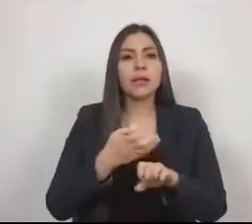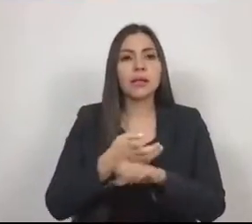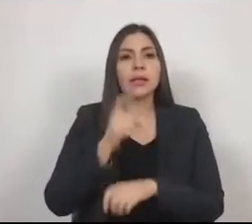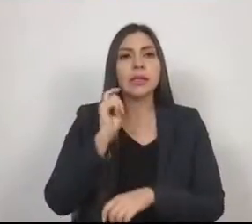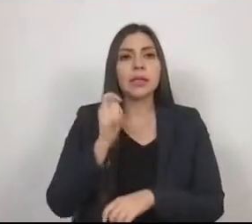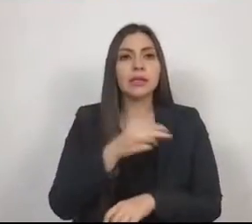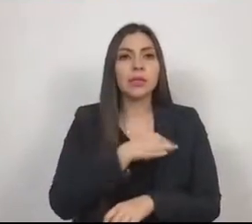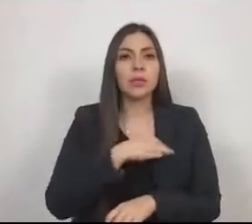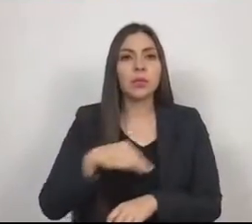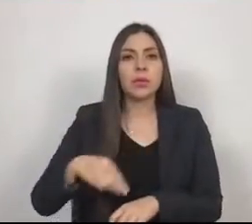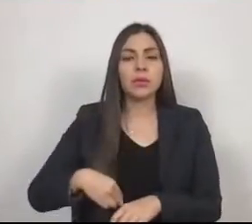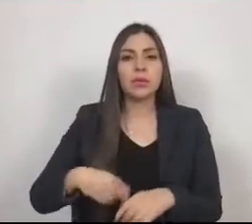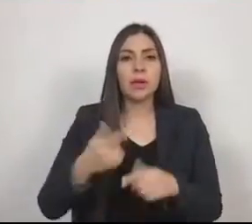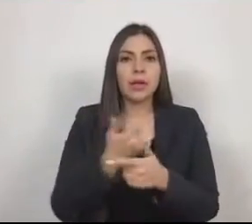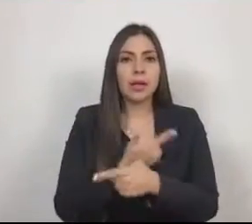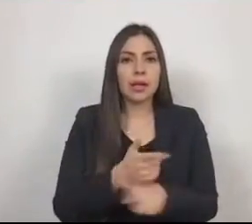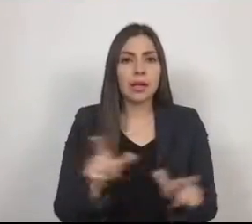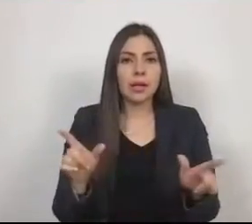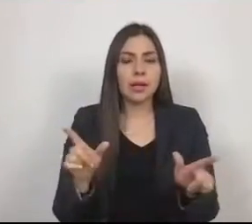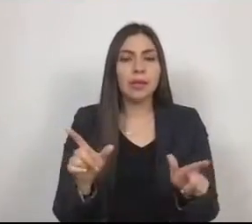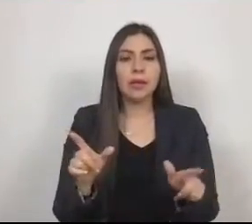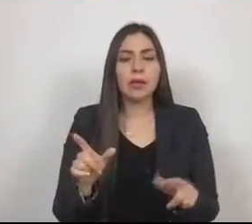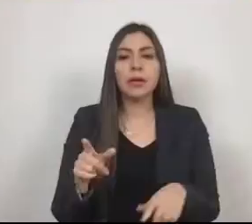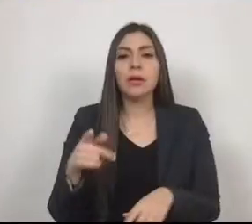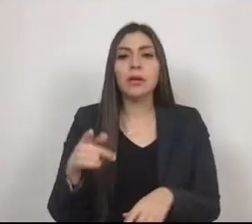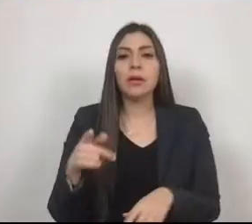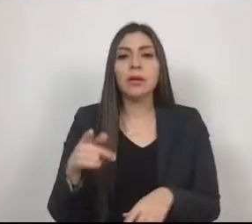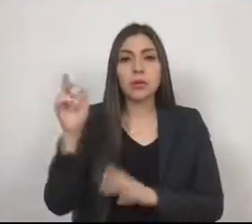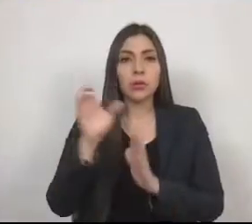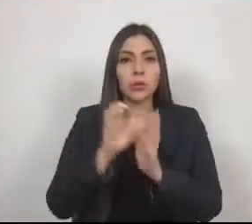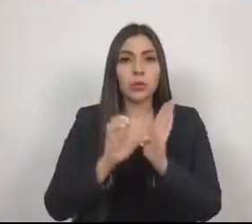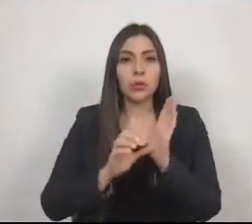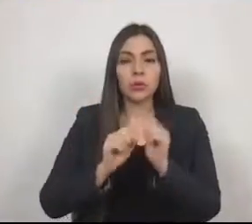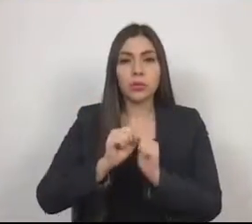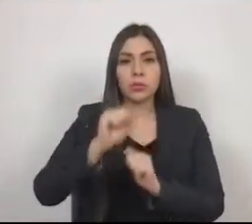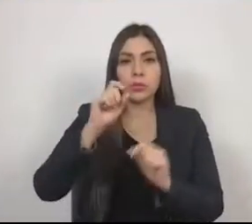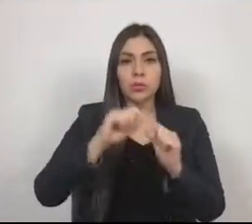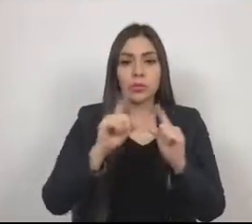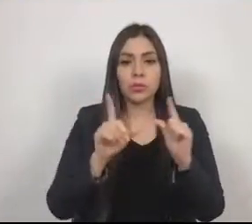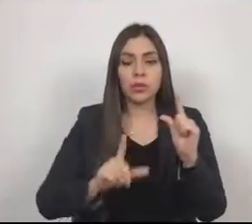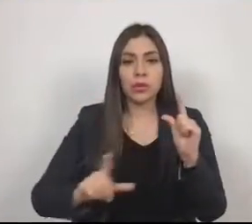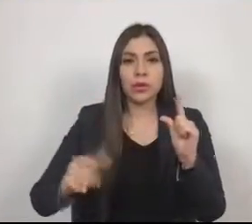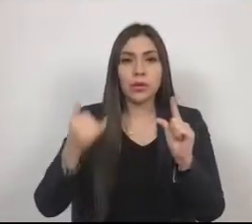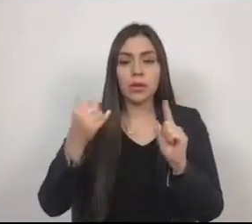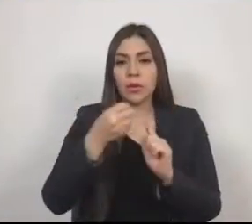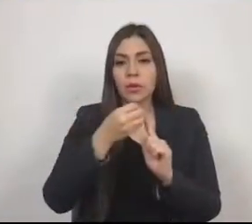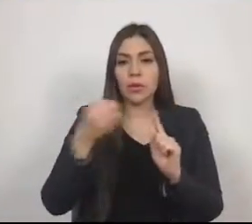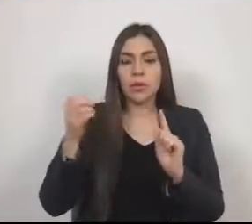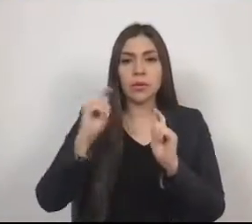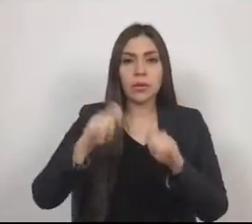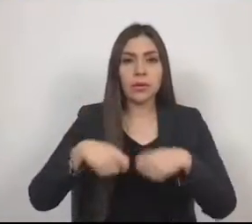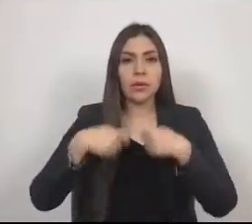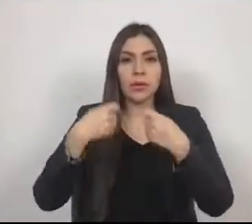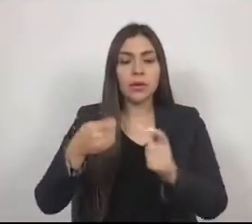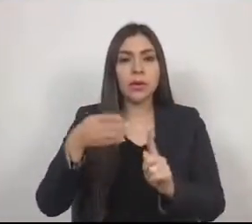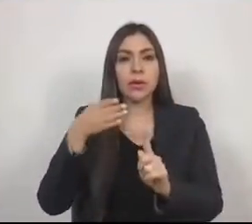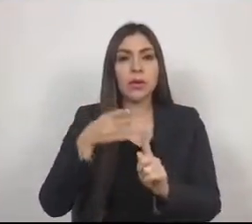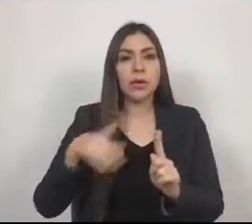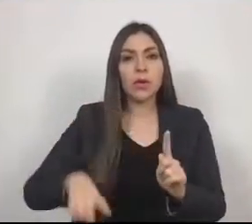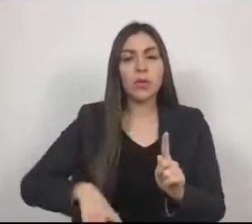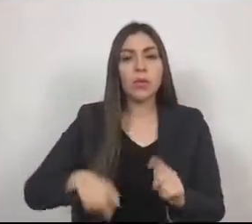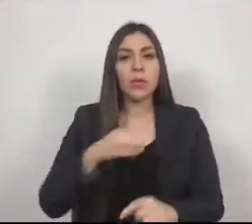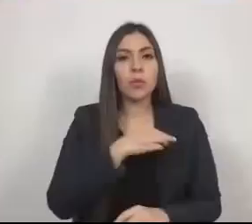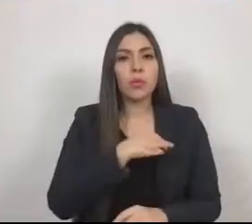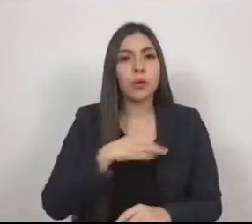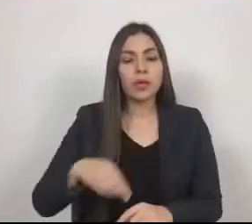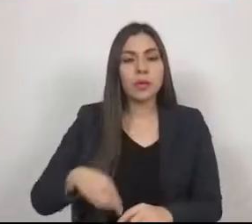municipio libre, las facultades que la Constitución de la República y el presente ordenamiento otorgan al gobierno municipal se